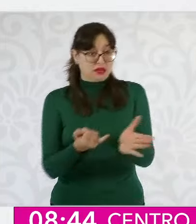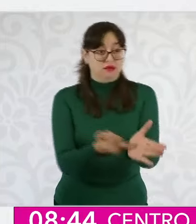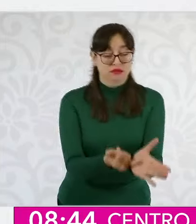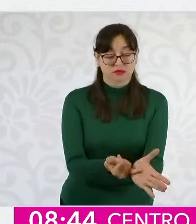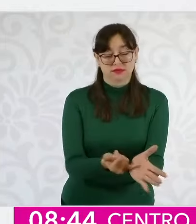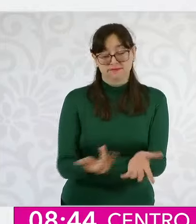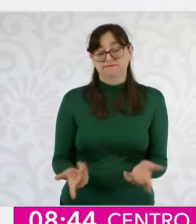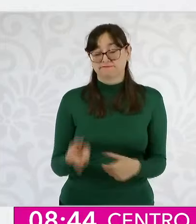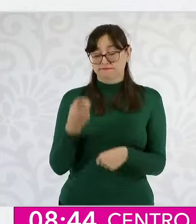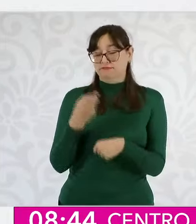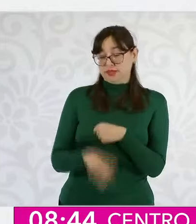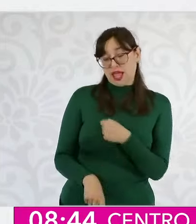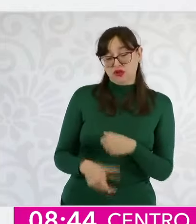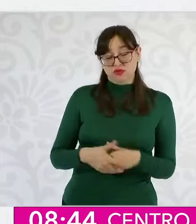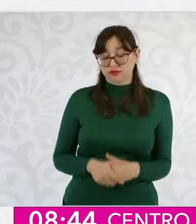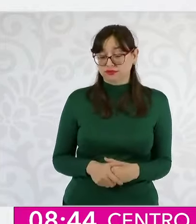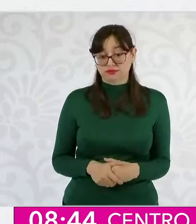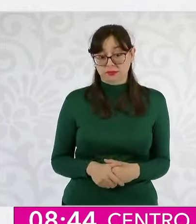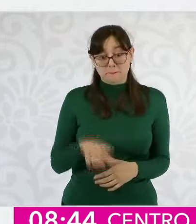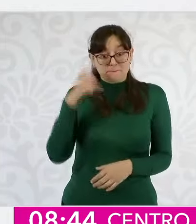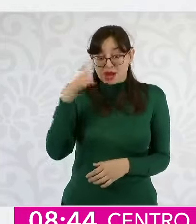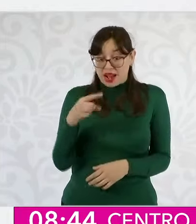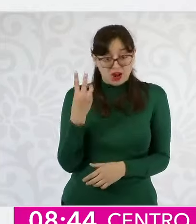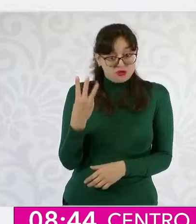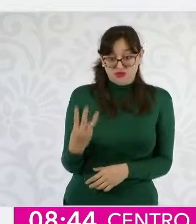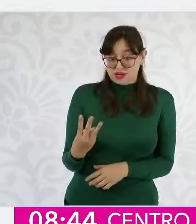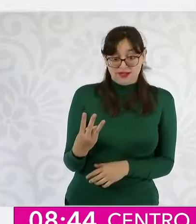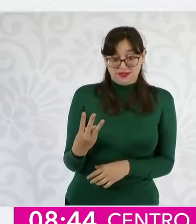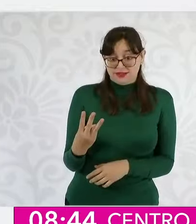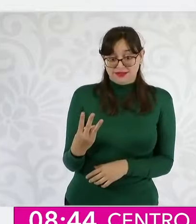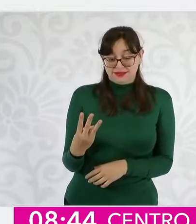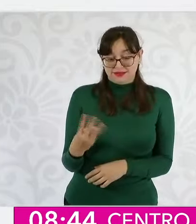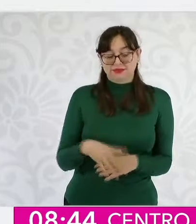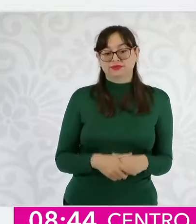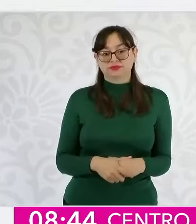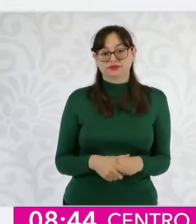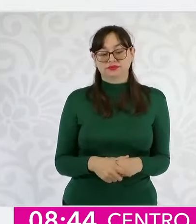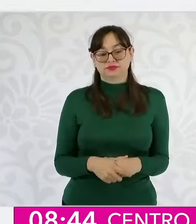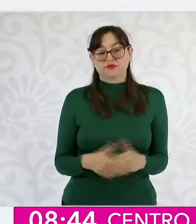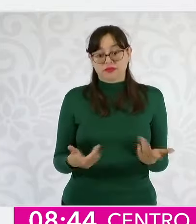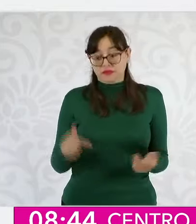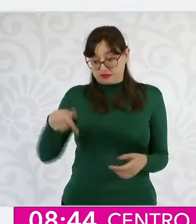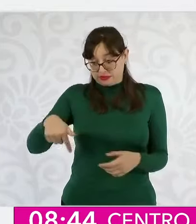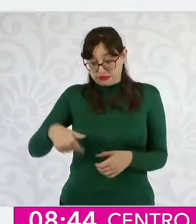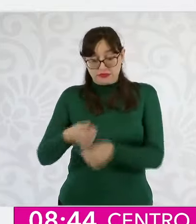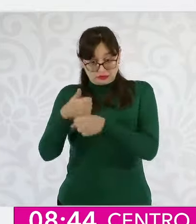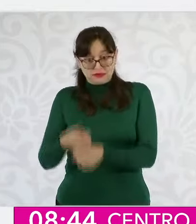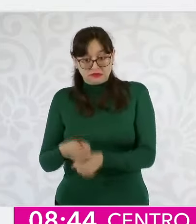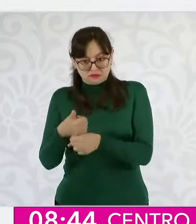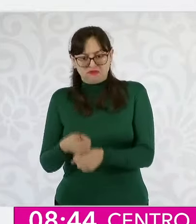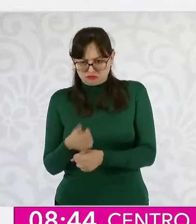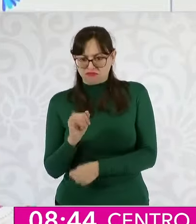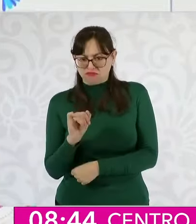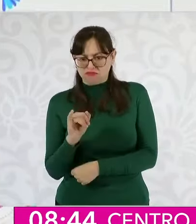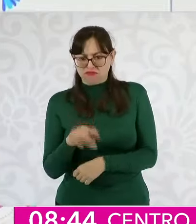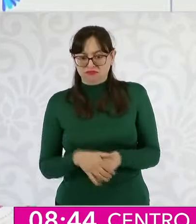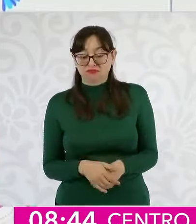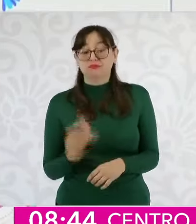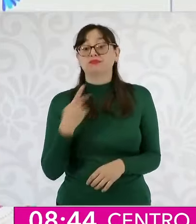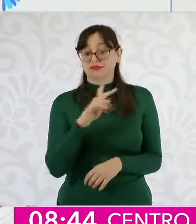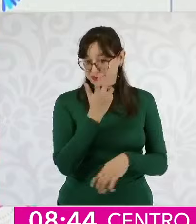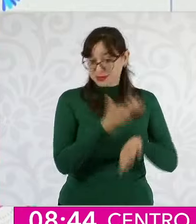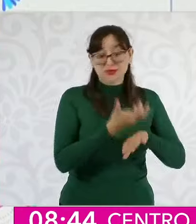como bien explicó Marcelo, no solamente tendría sus impactos en México, sino en Estados Unidos tiene